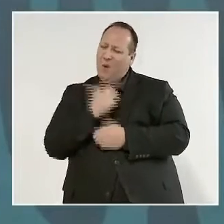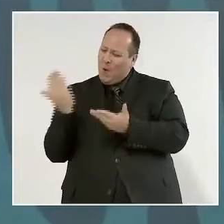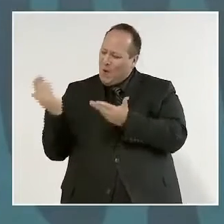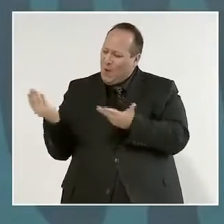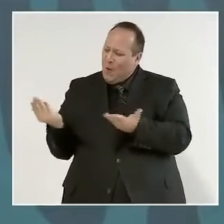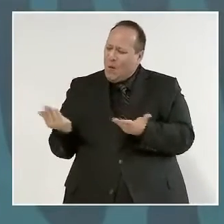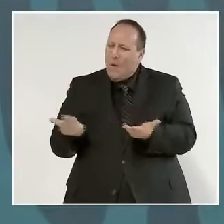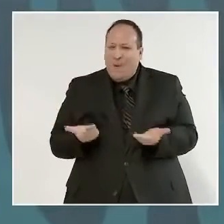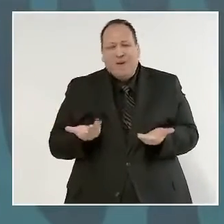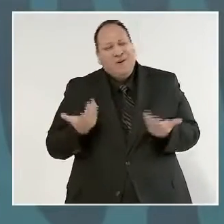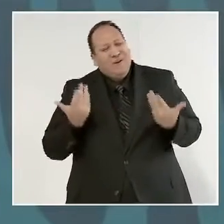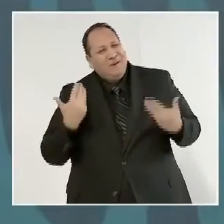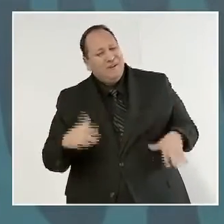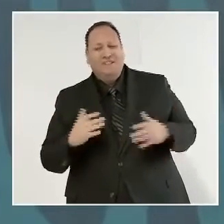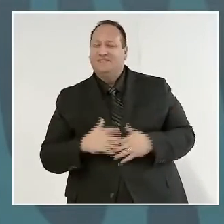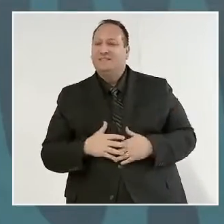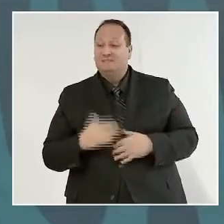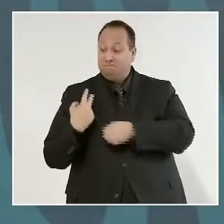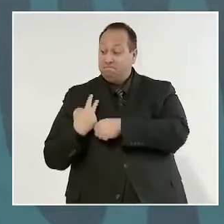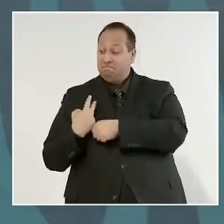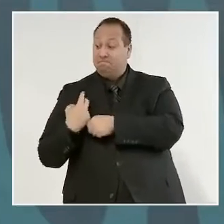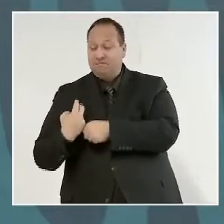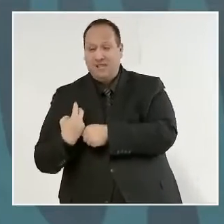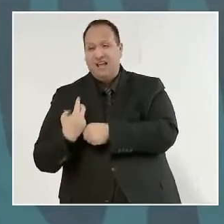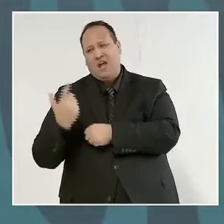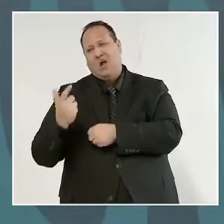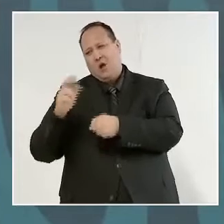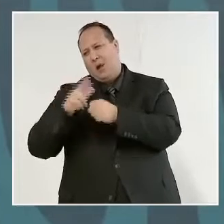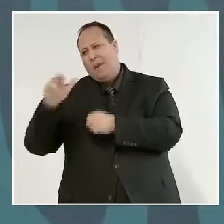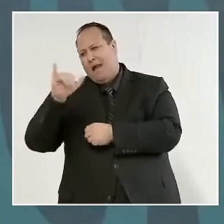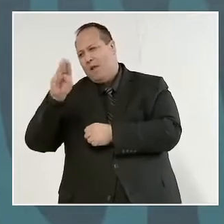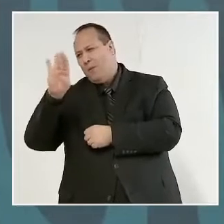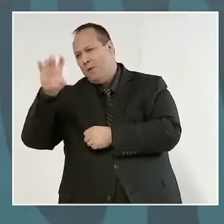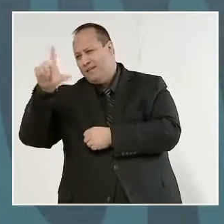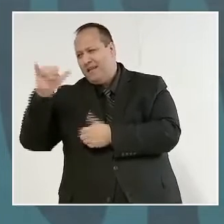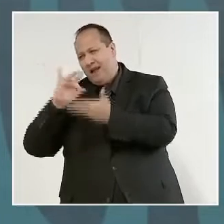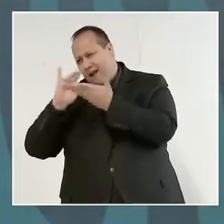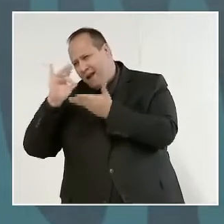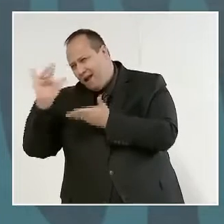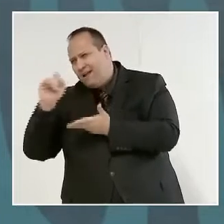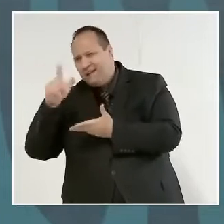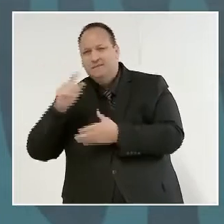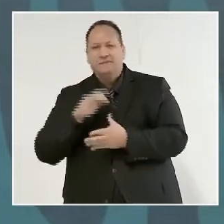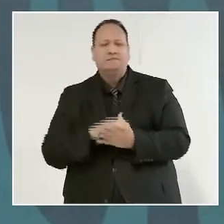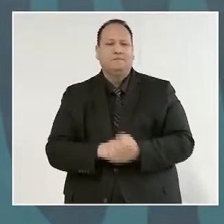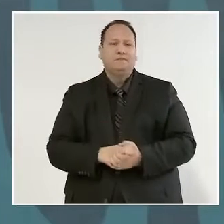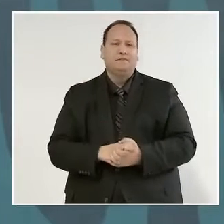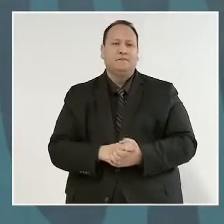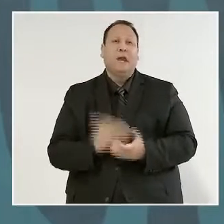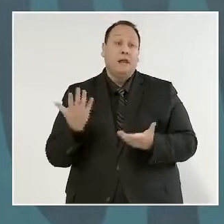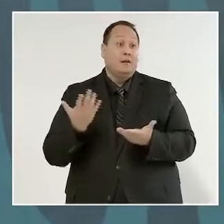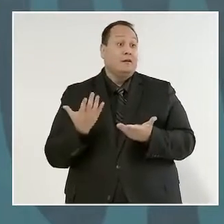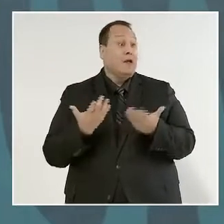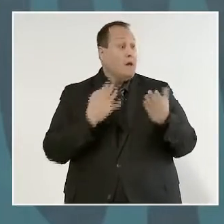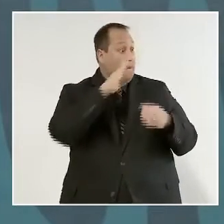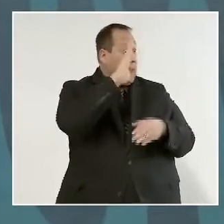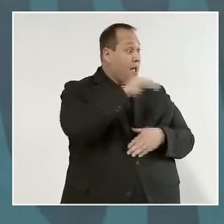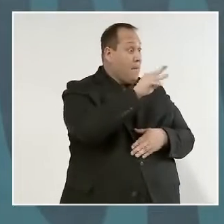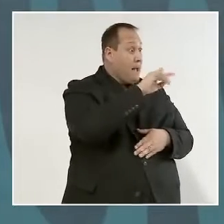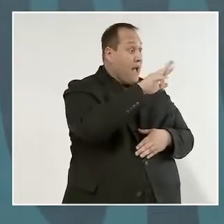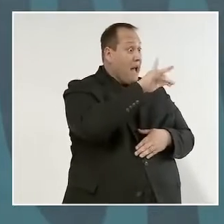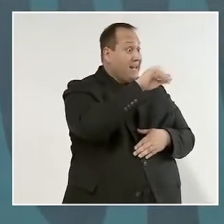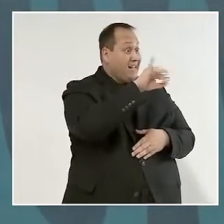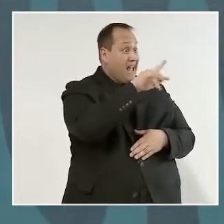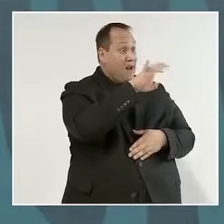California, agradecer la anfitrionía del señor gobernador Jaime Bonilla. Saludar a la maestra Marina